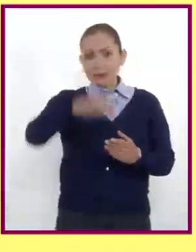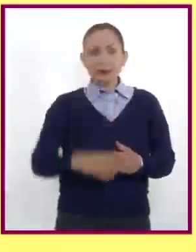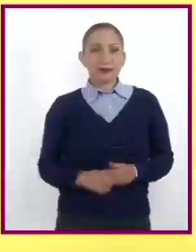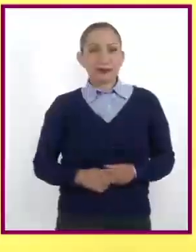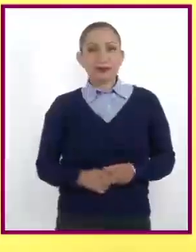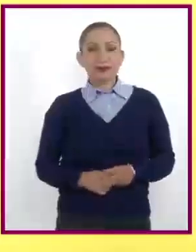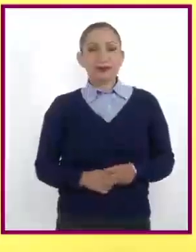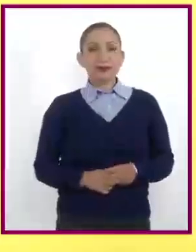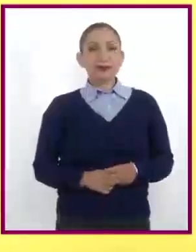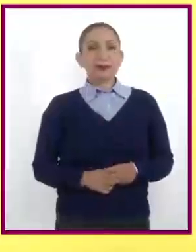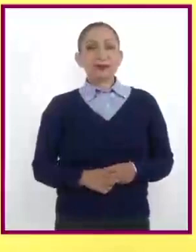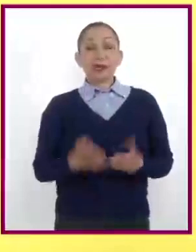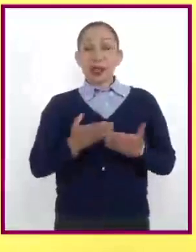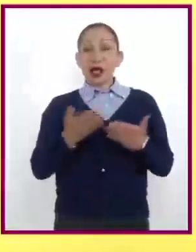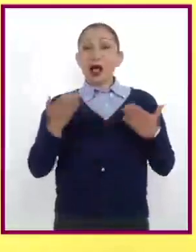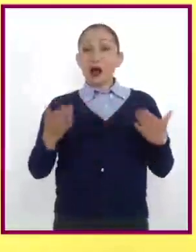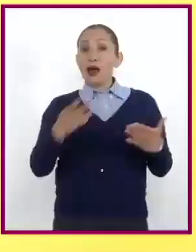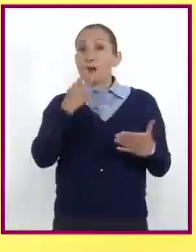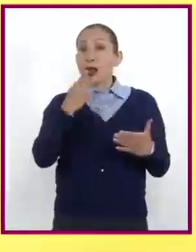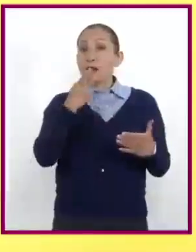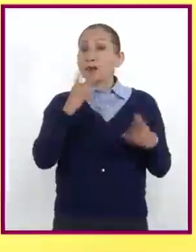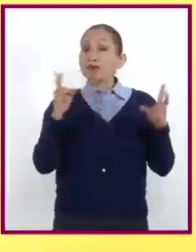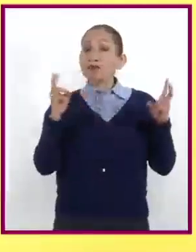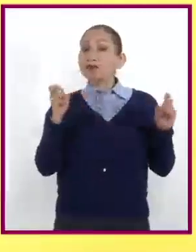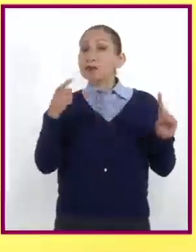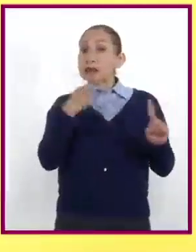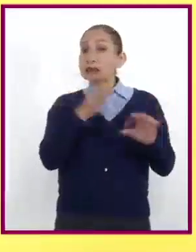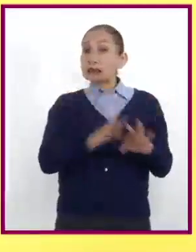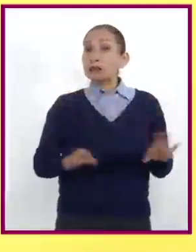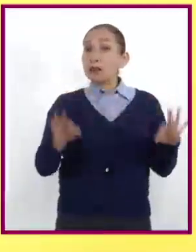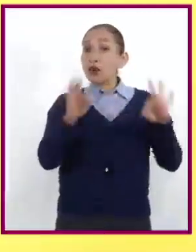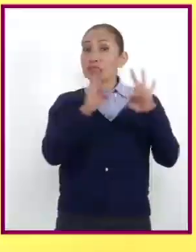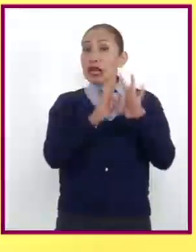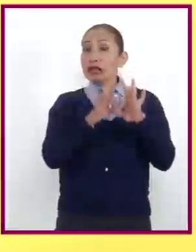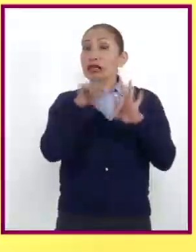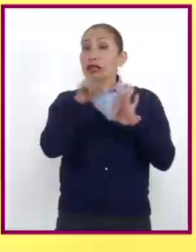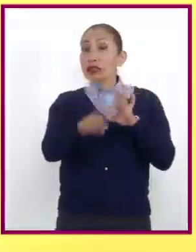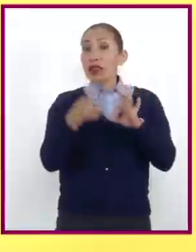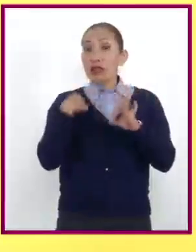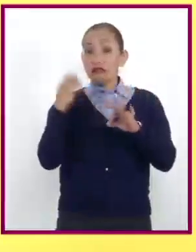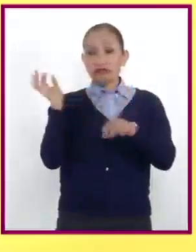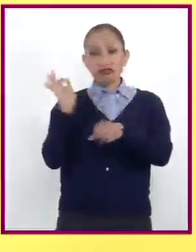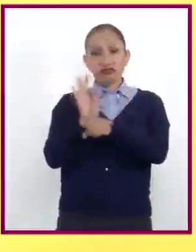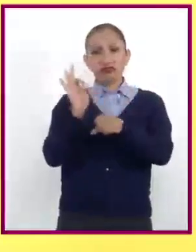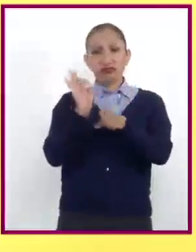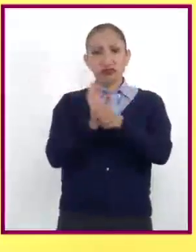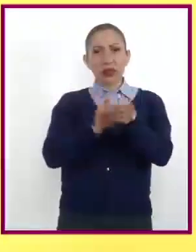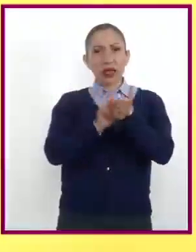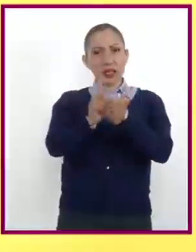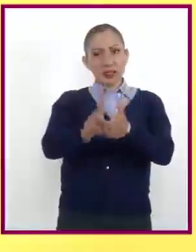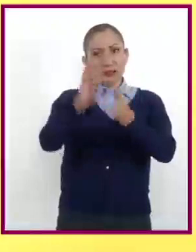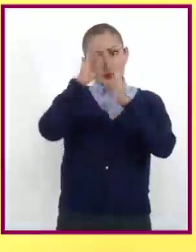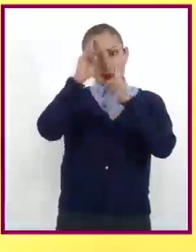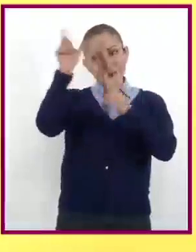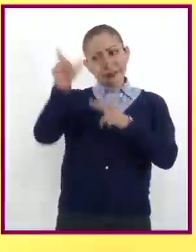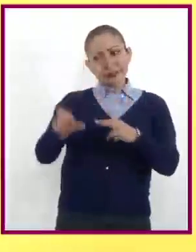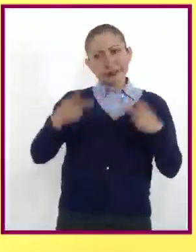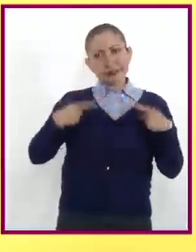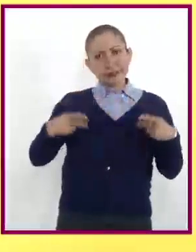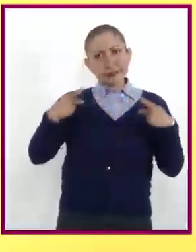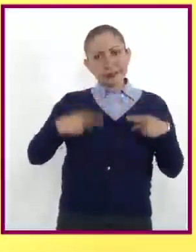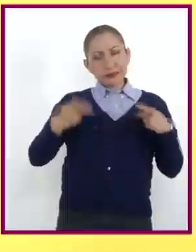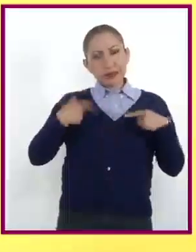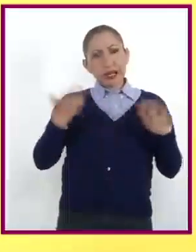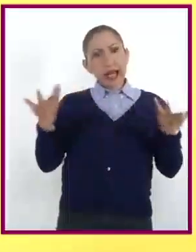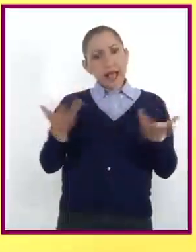experiencias. En esta ocasión hablaremos acerca de la importancia de defender los derechos y la dignidad de las personas en